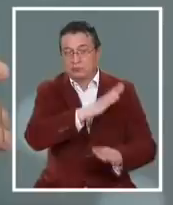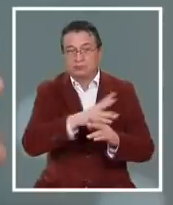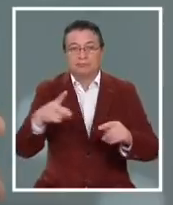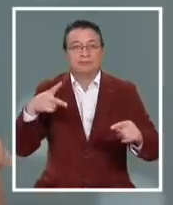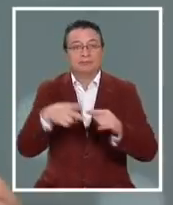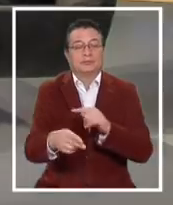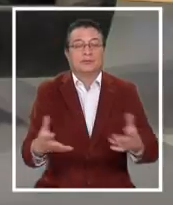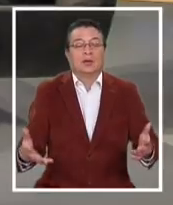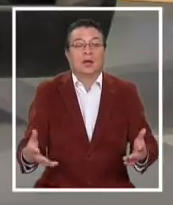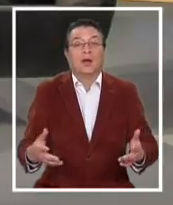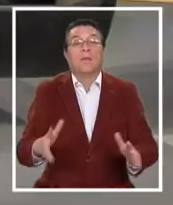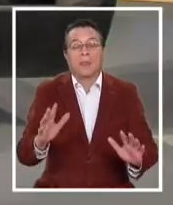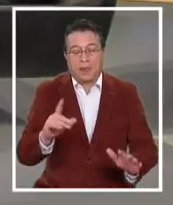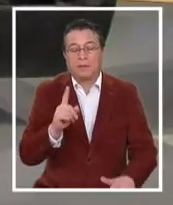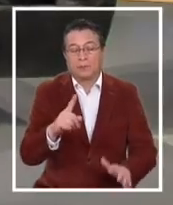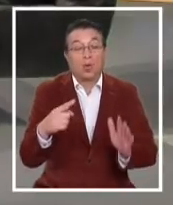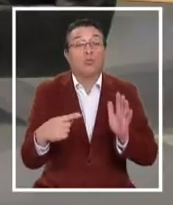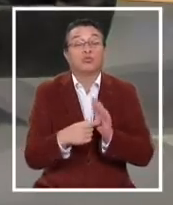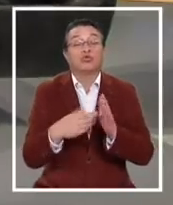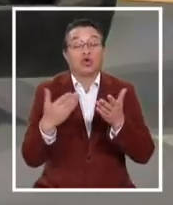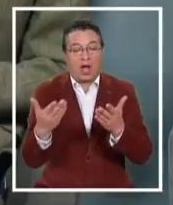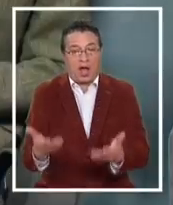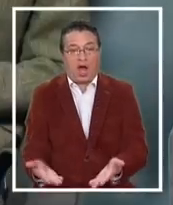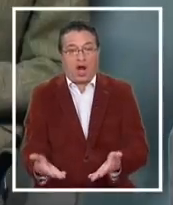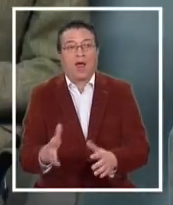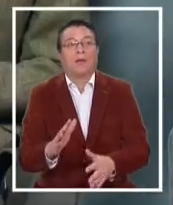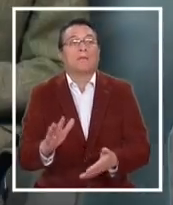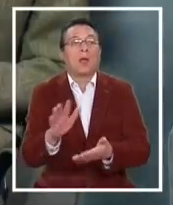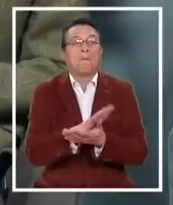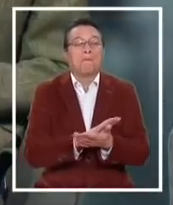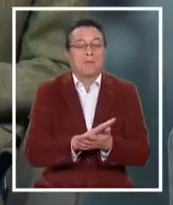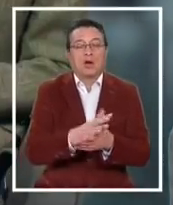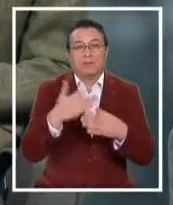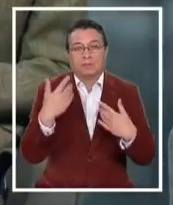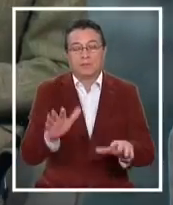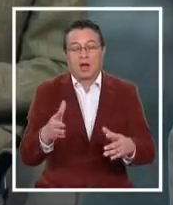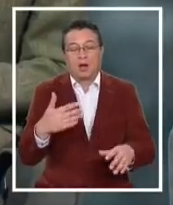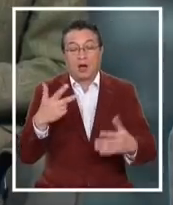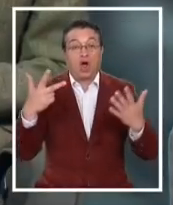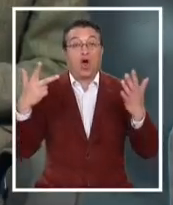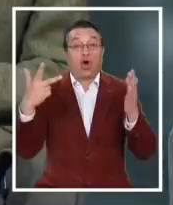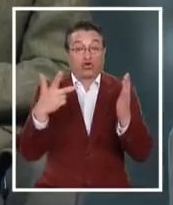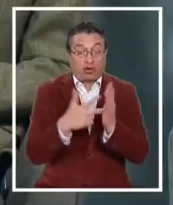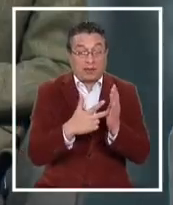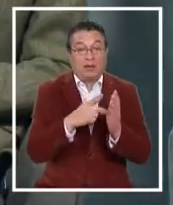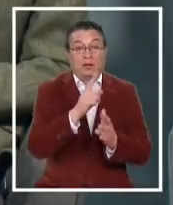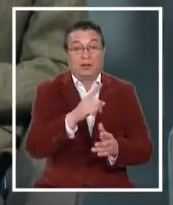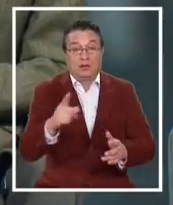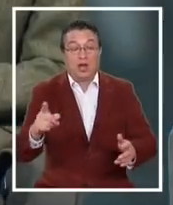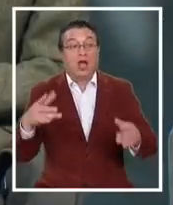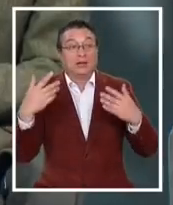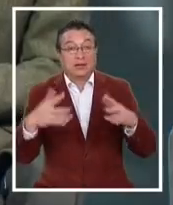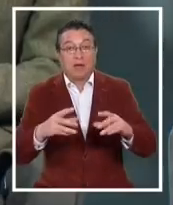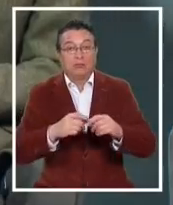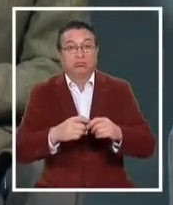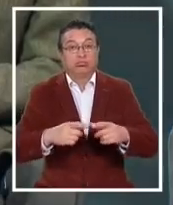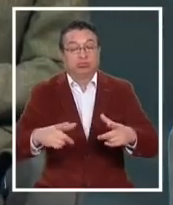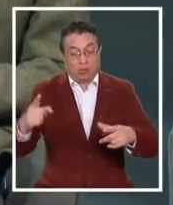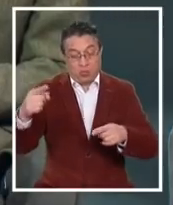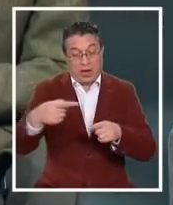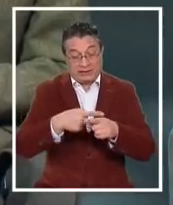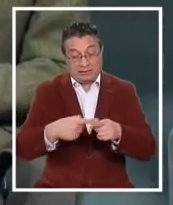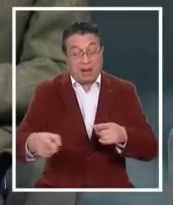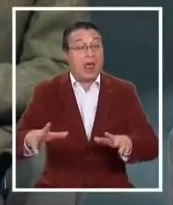entonces, pero te pongo un punto que ocurrió ahora. Después de que hemos estado con 8.000 casos, que evidentemente se viene una